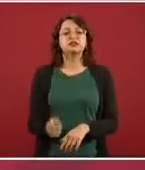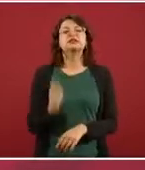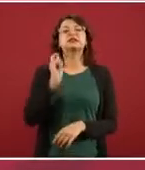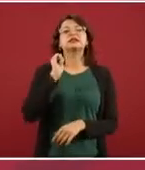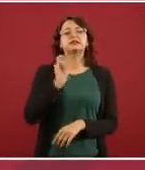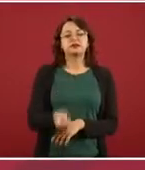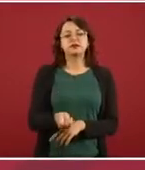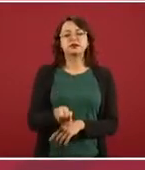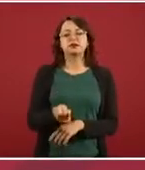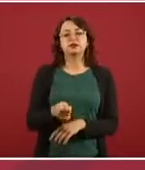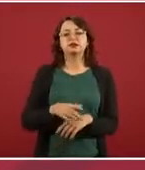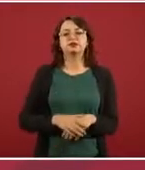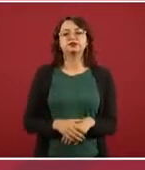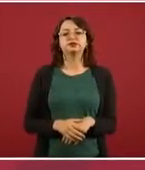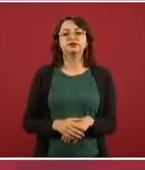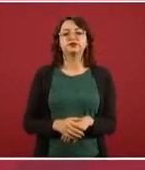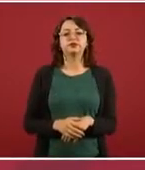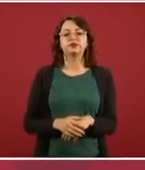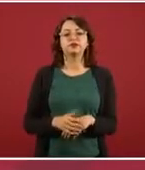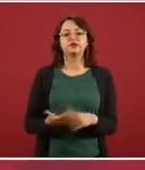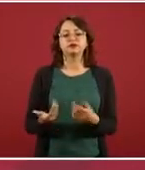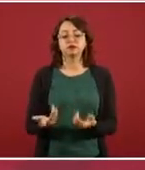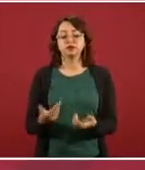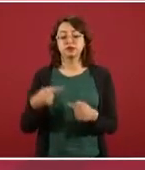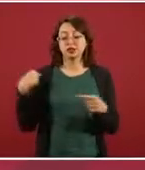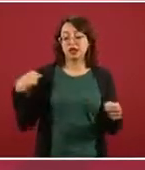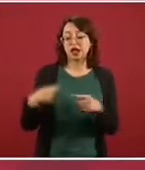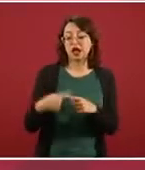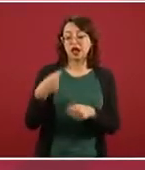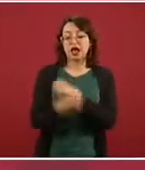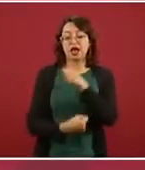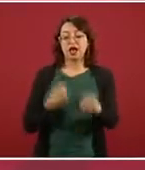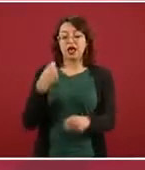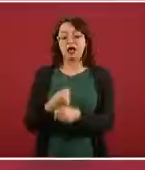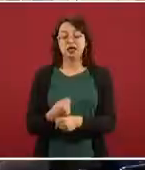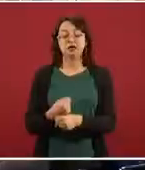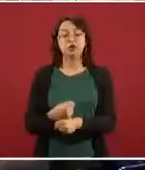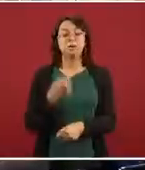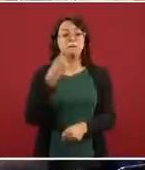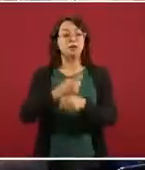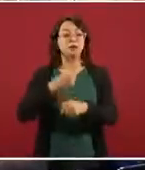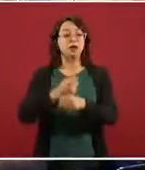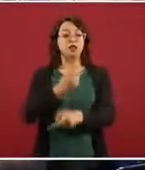inscribieron 20% más a primero de prepa.